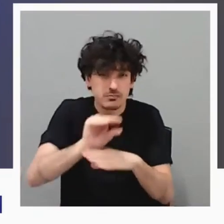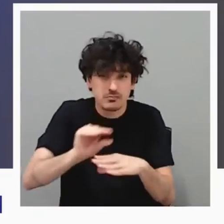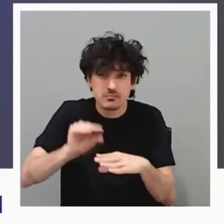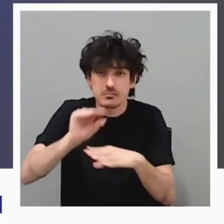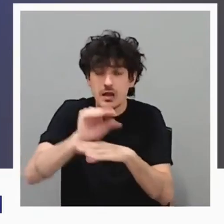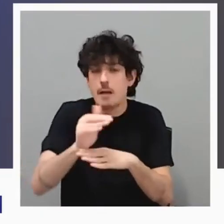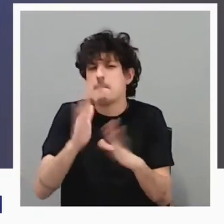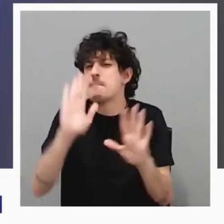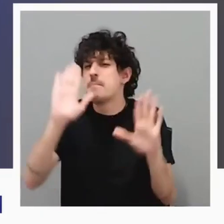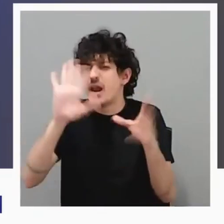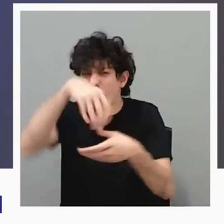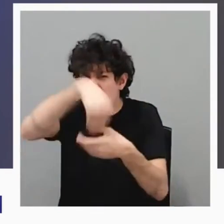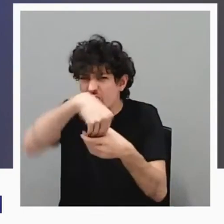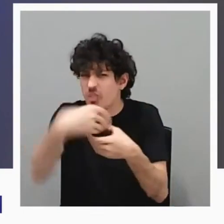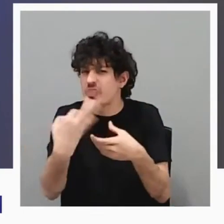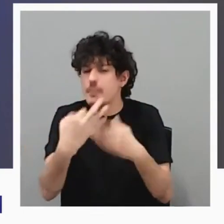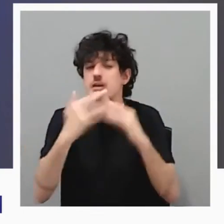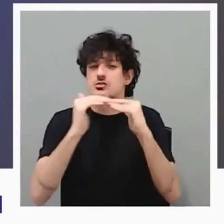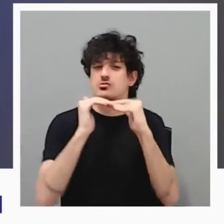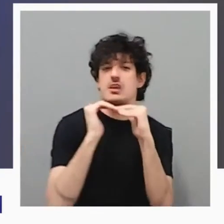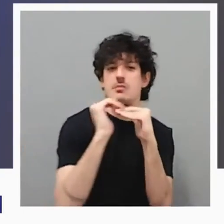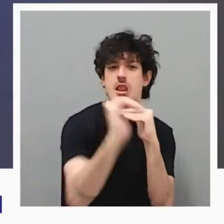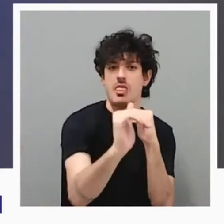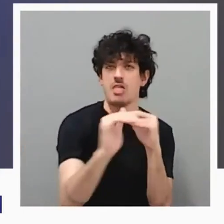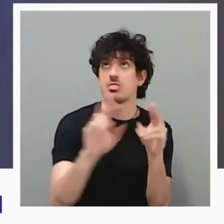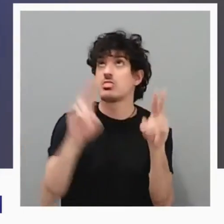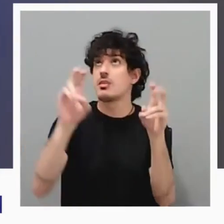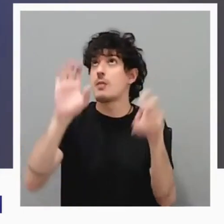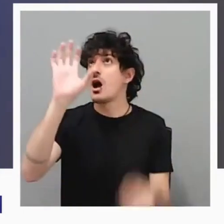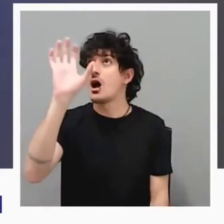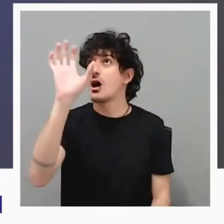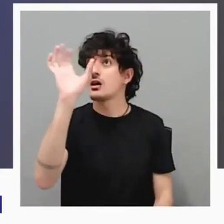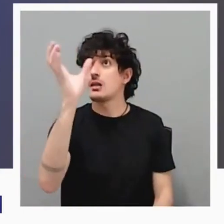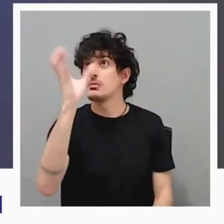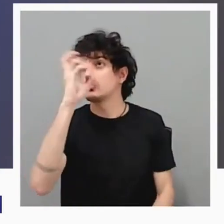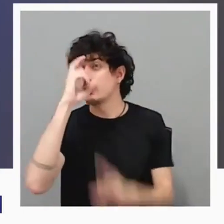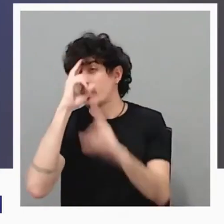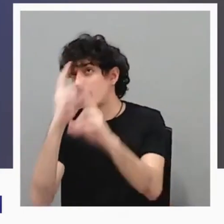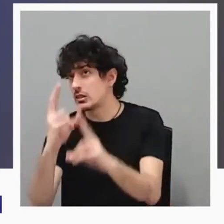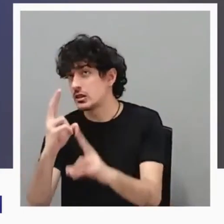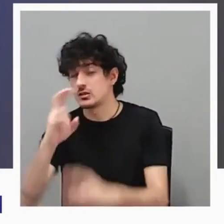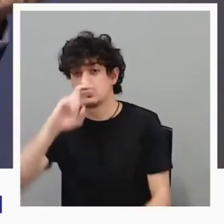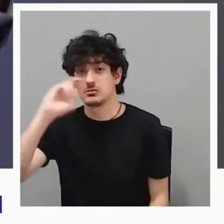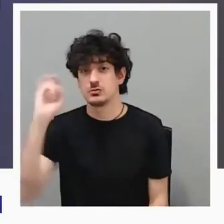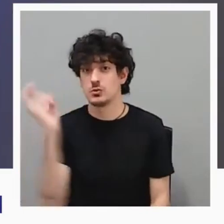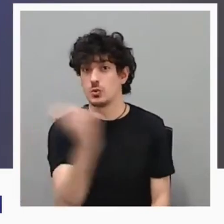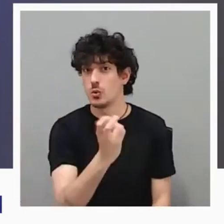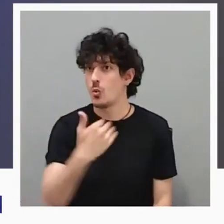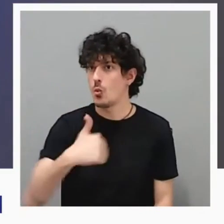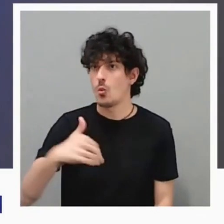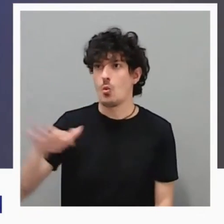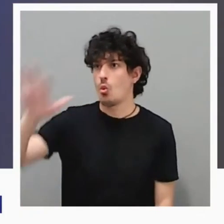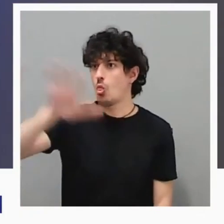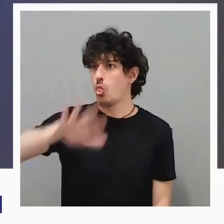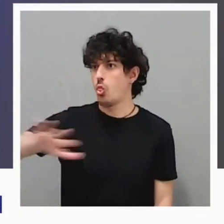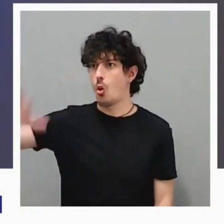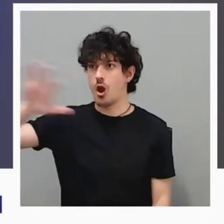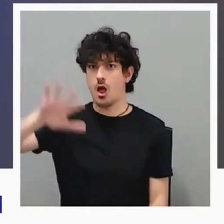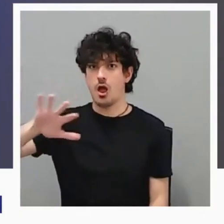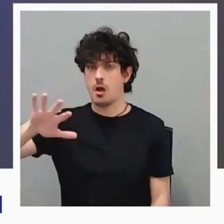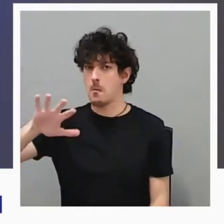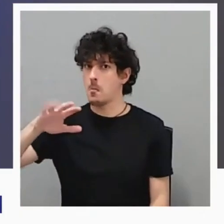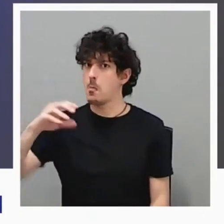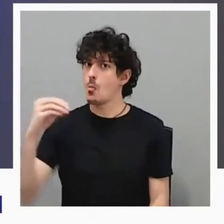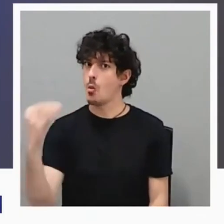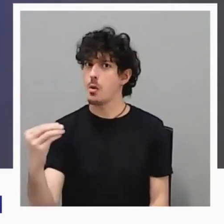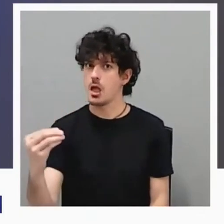en temas climáticos, etcétera. Claro, eso es una innovación brutal en aquella zona del mundo. Y encima te llega la pandemia